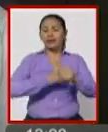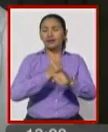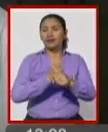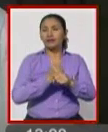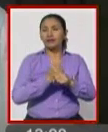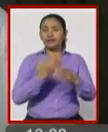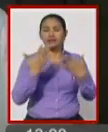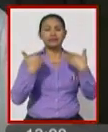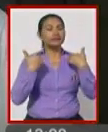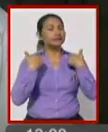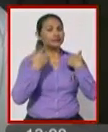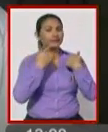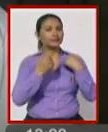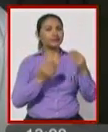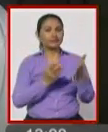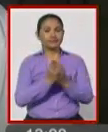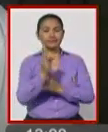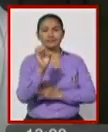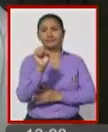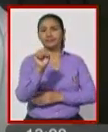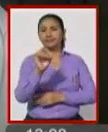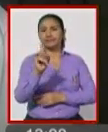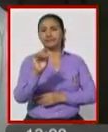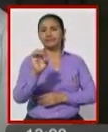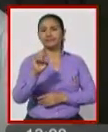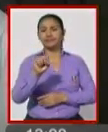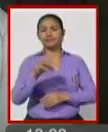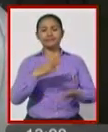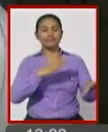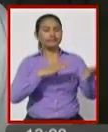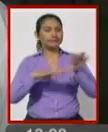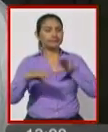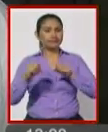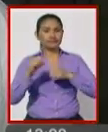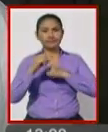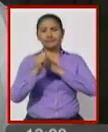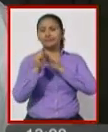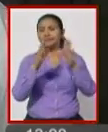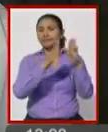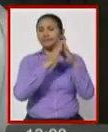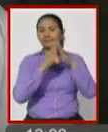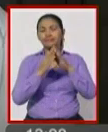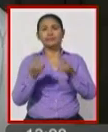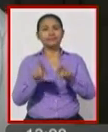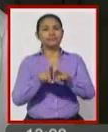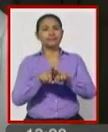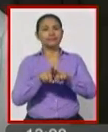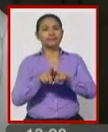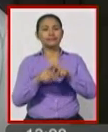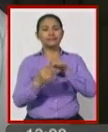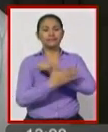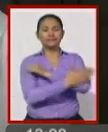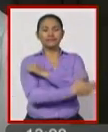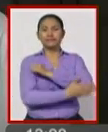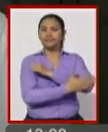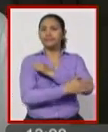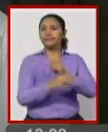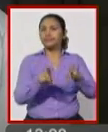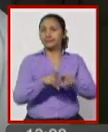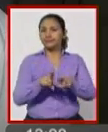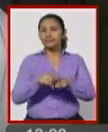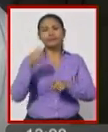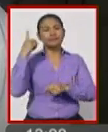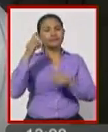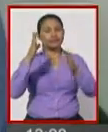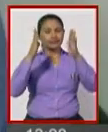Estamos nosotros a través del CEDE haciendo acciones a nivel urbano y también a nivel rural, sobre todo